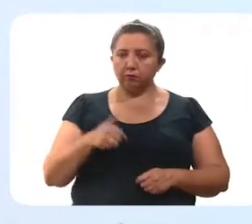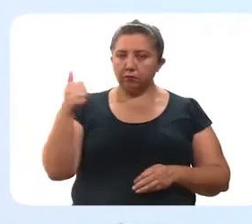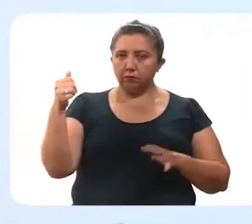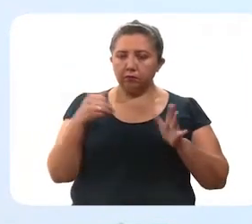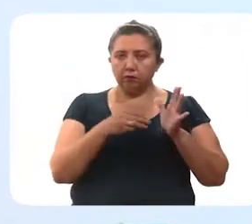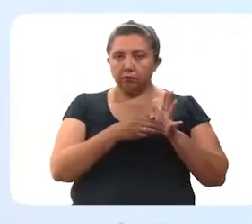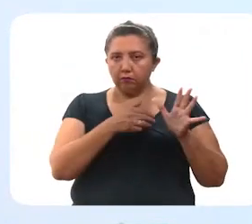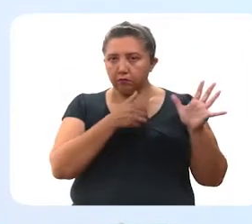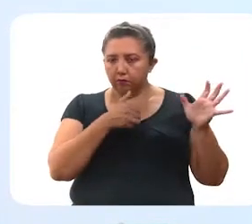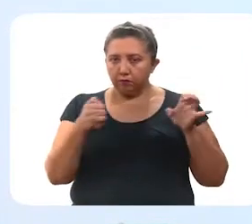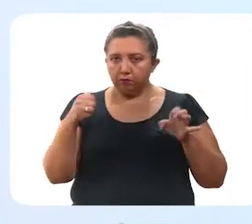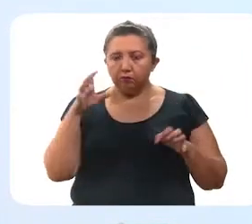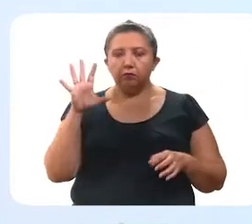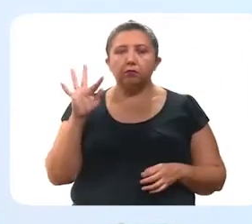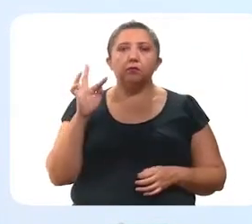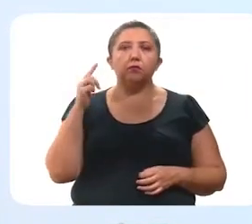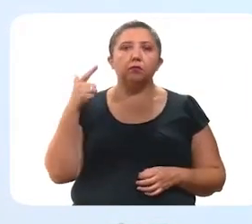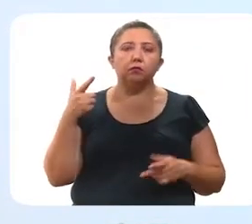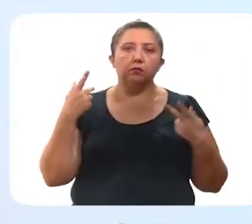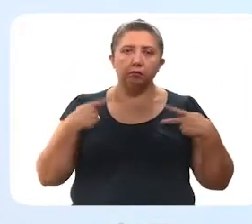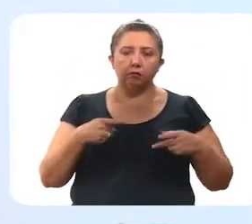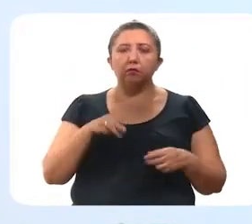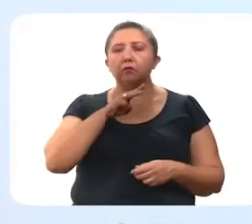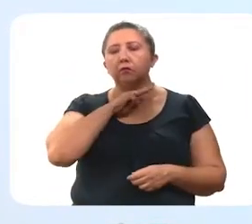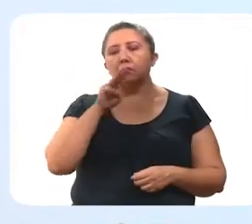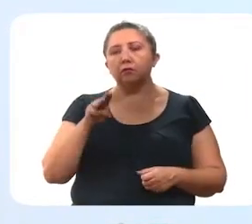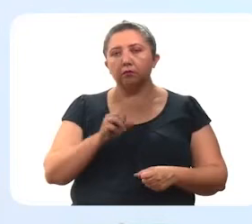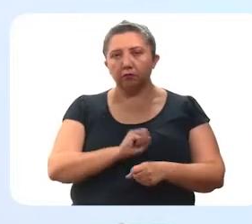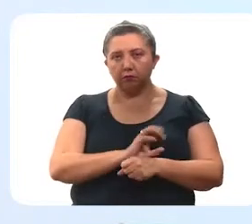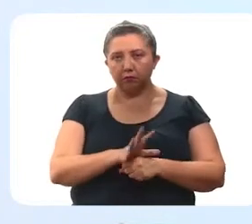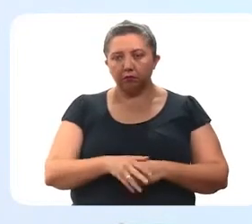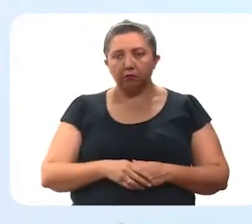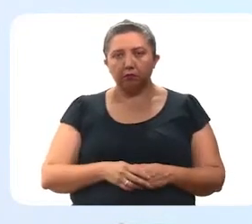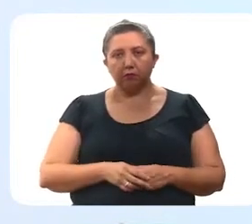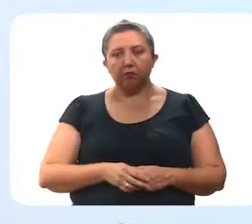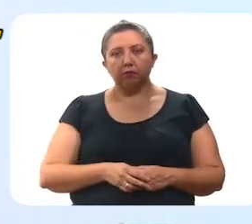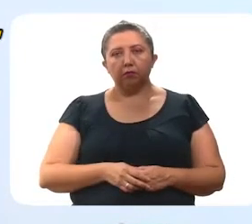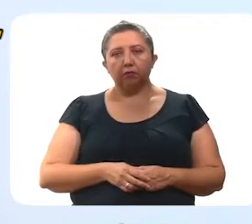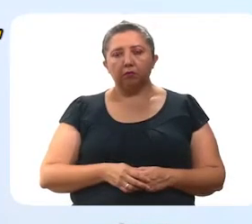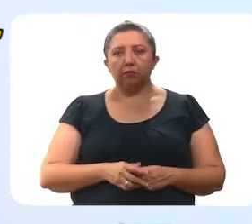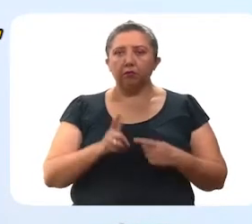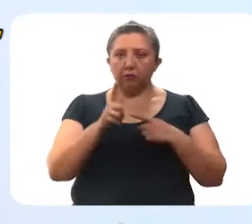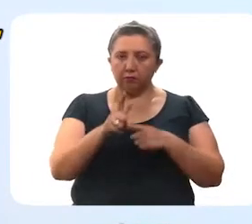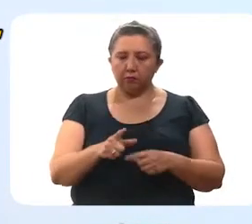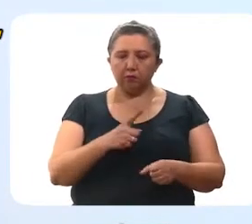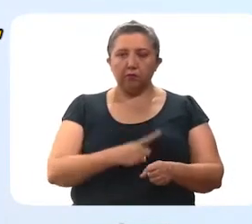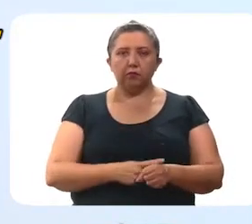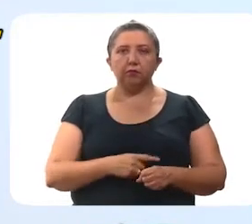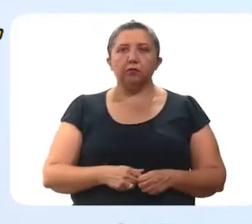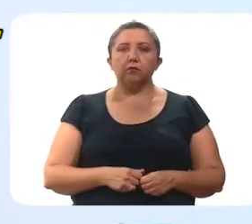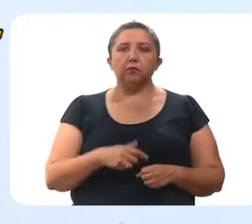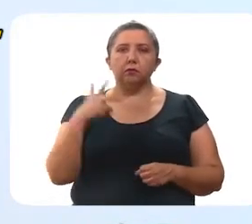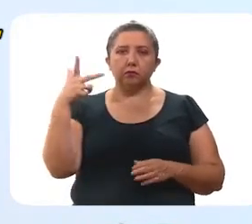son 6.647 las personas fallecidas a causa del coronavirus. De los casos